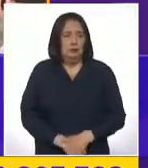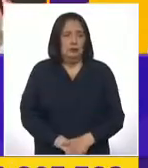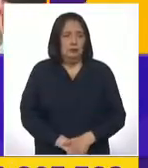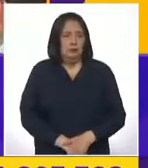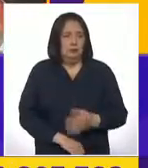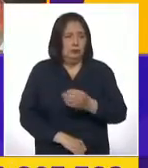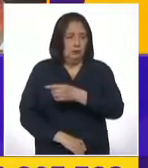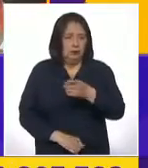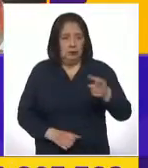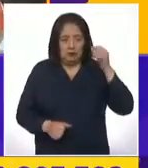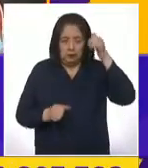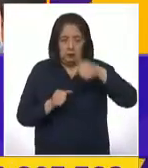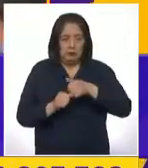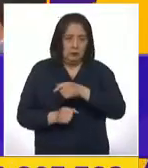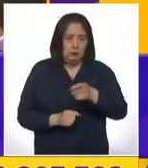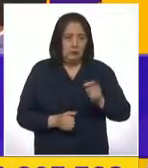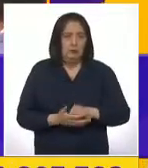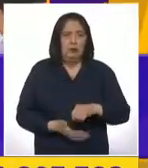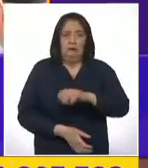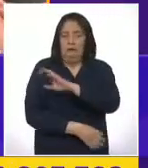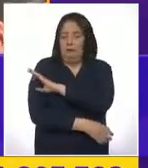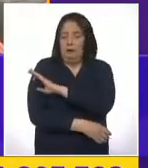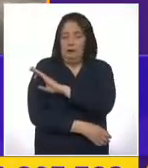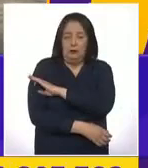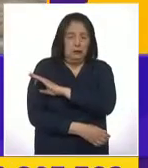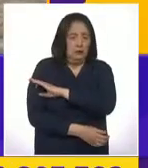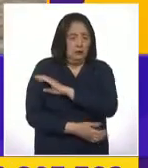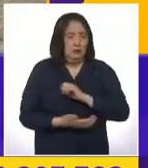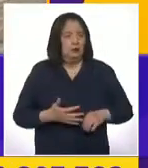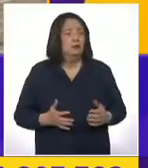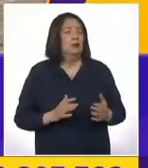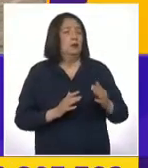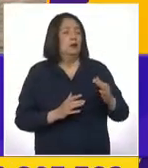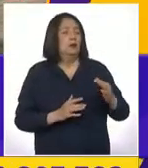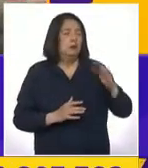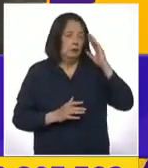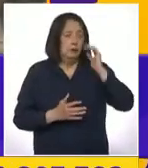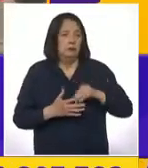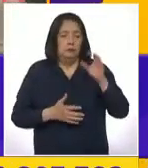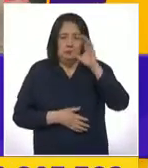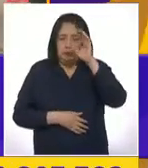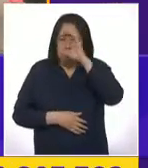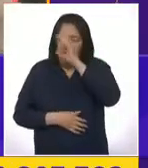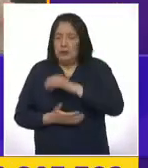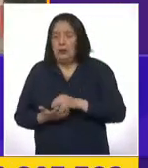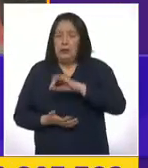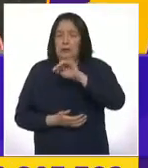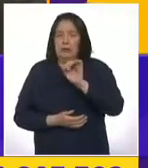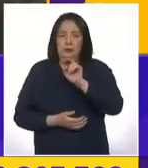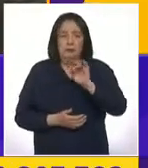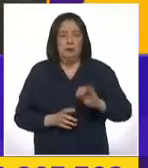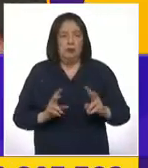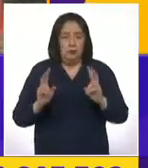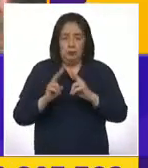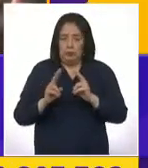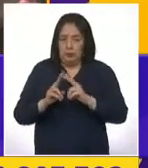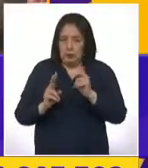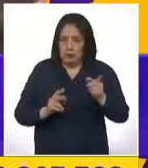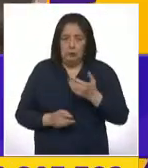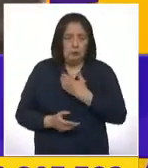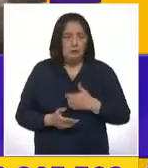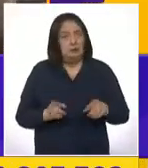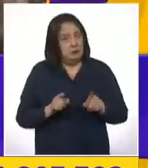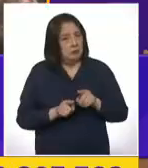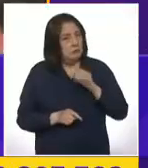que recordar que la Fiscalía y la DIVIA continúan buscando a Jennifer Paredes, cuñada del mandatario, quien es considerada también como